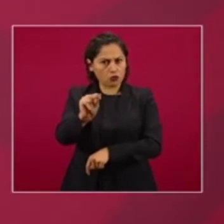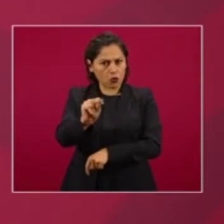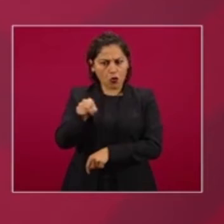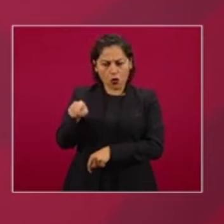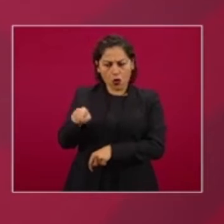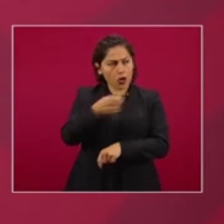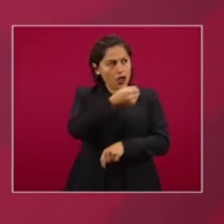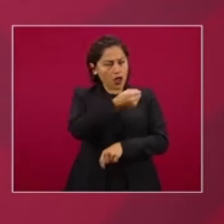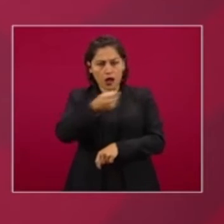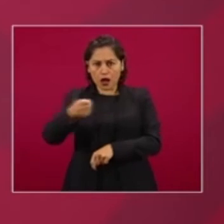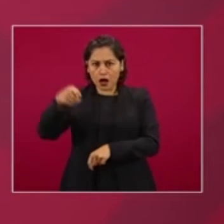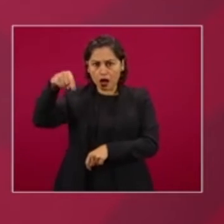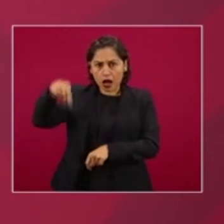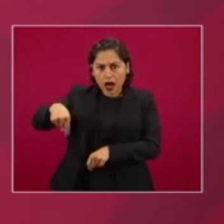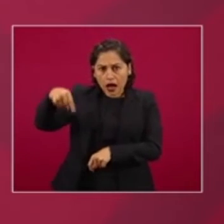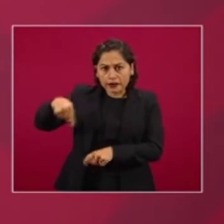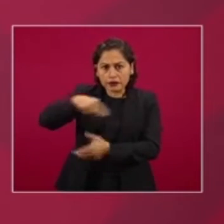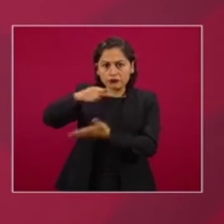que ya